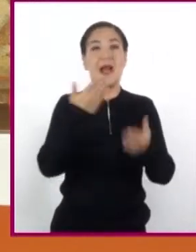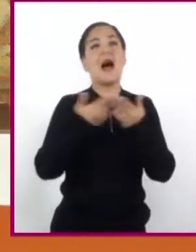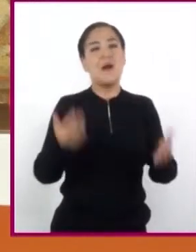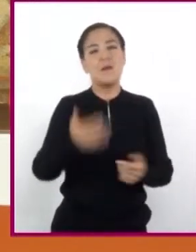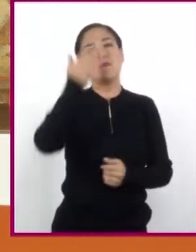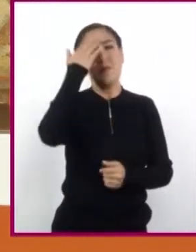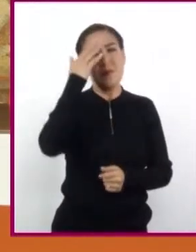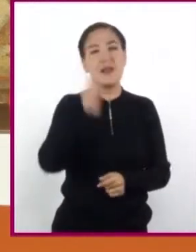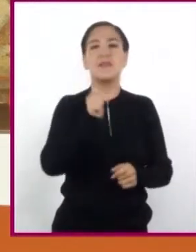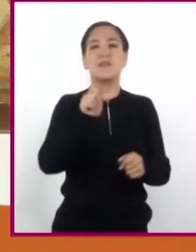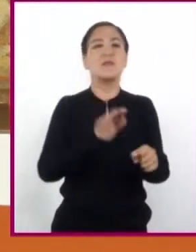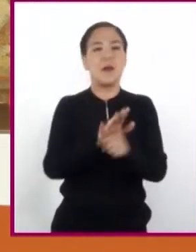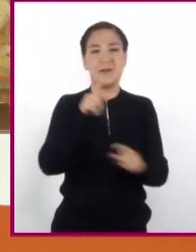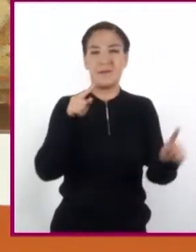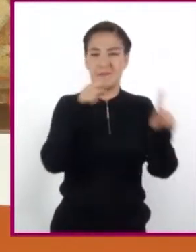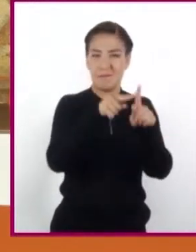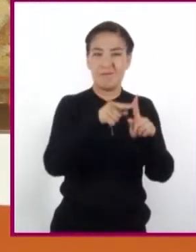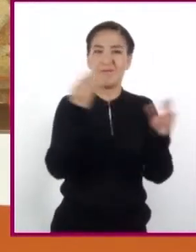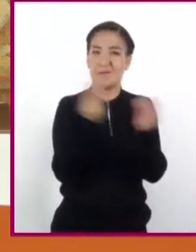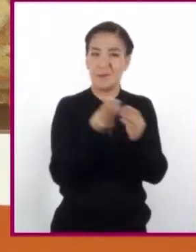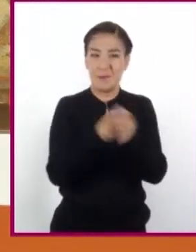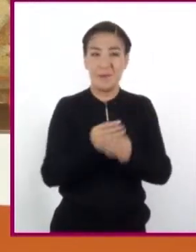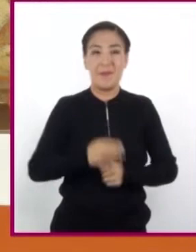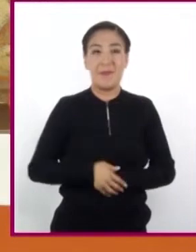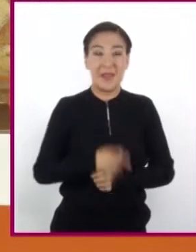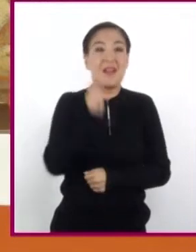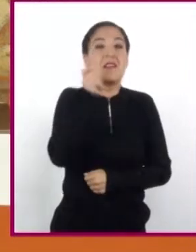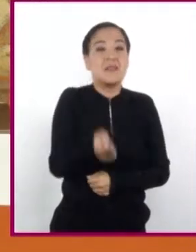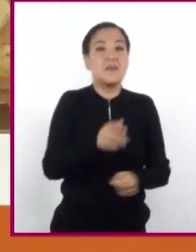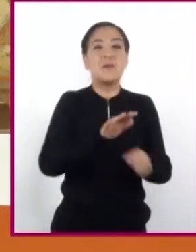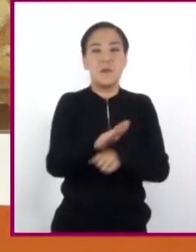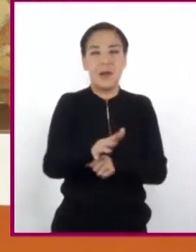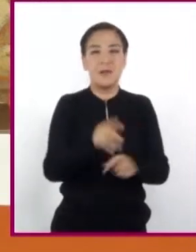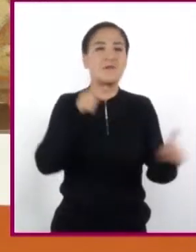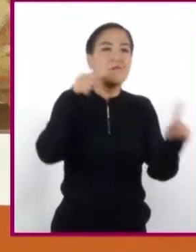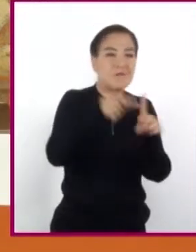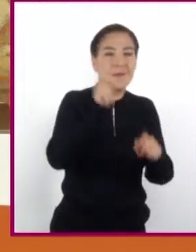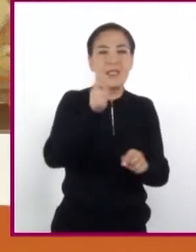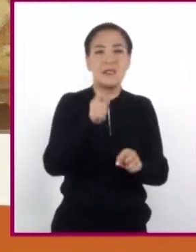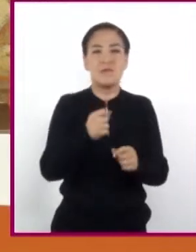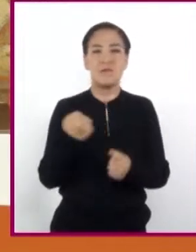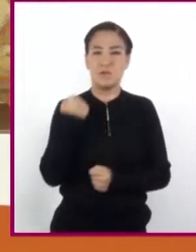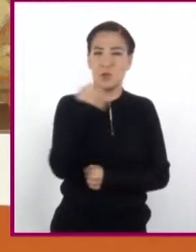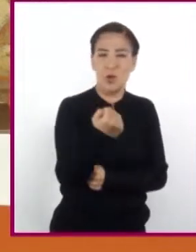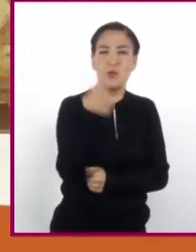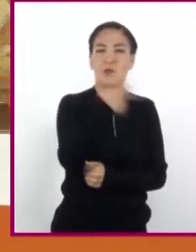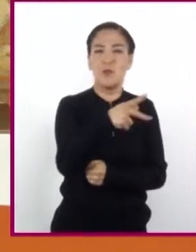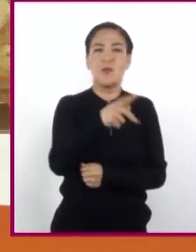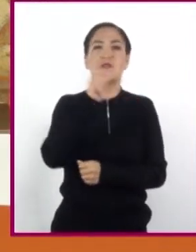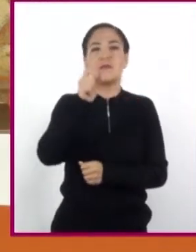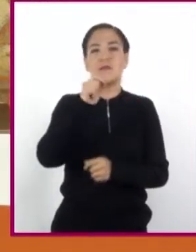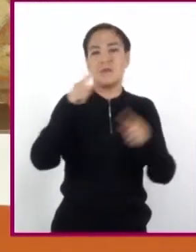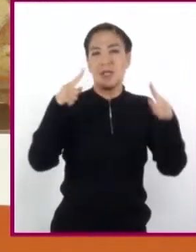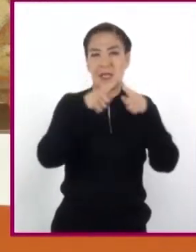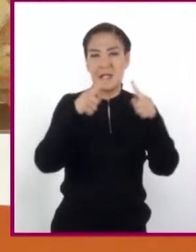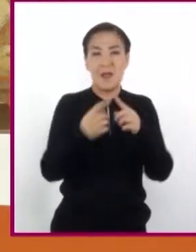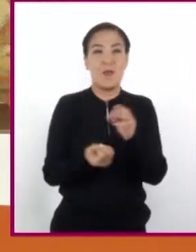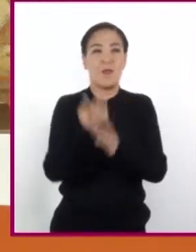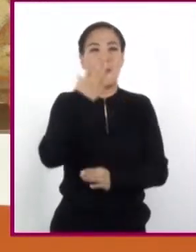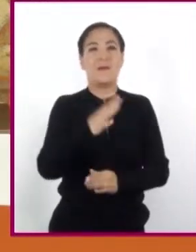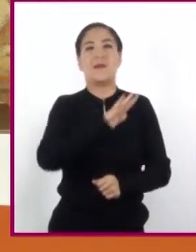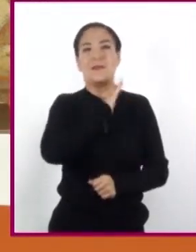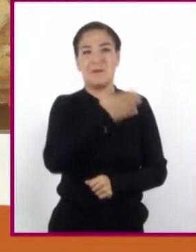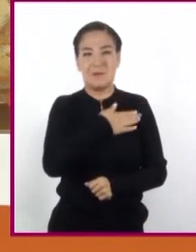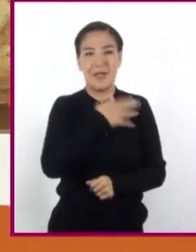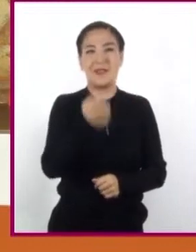conozcamos el propósito de la sesión, y este es identificar el poder de la Iglesia en la vida de la Nueva España y el papel de